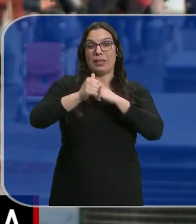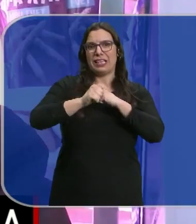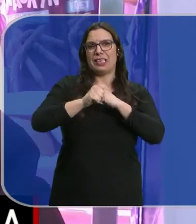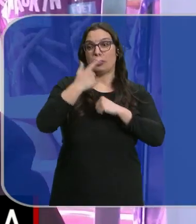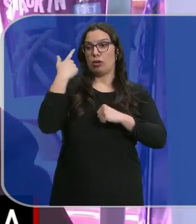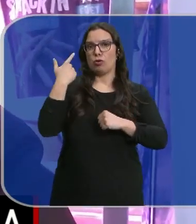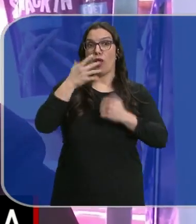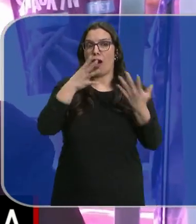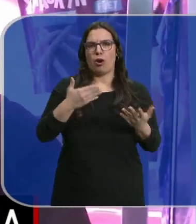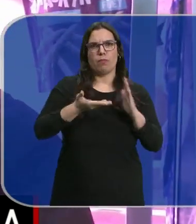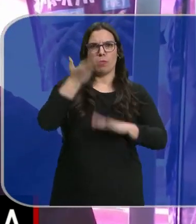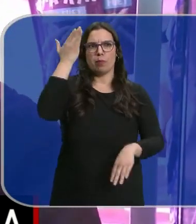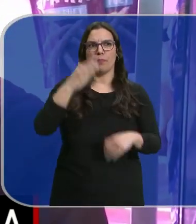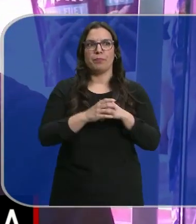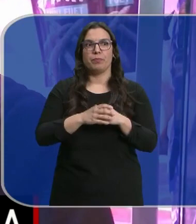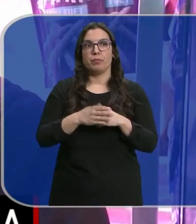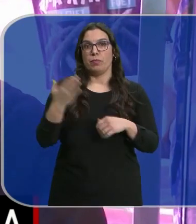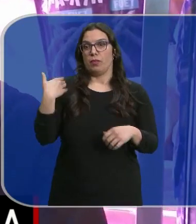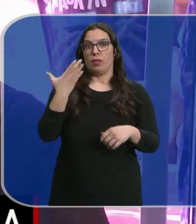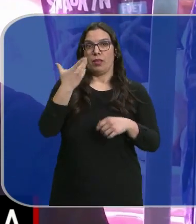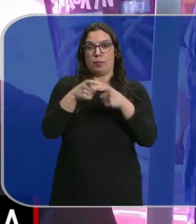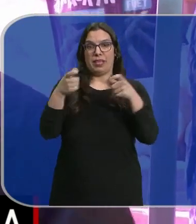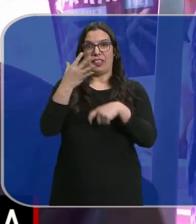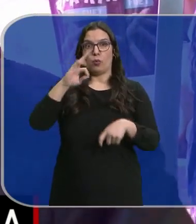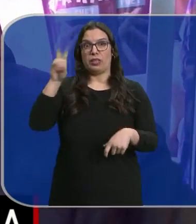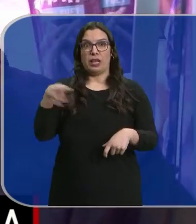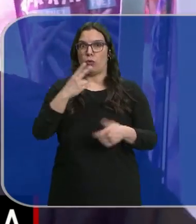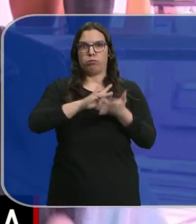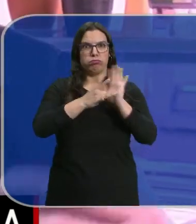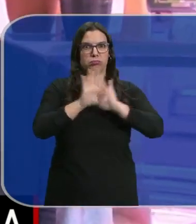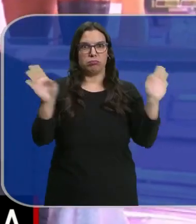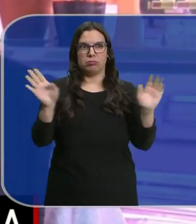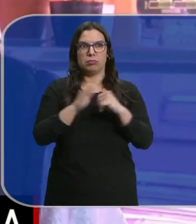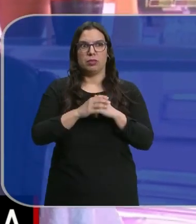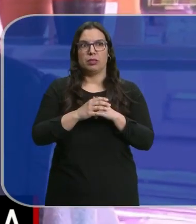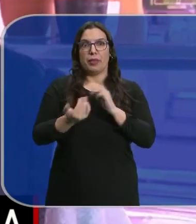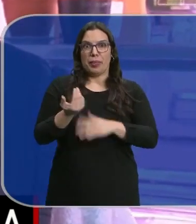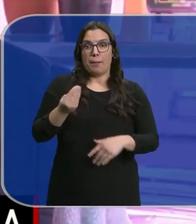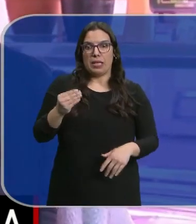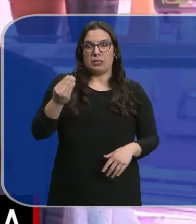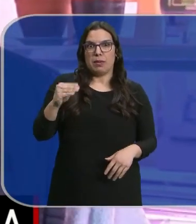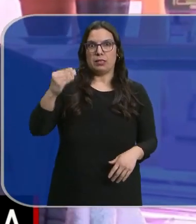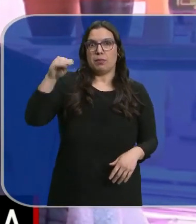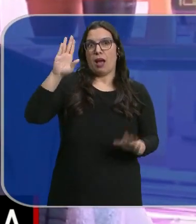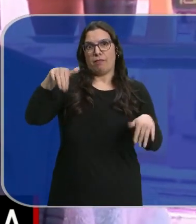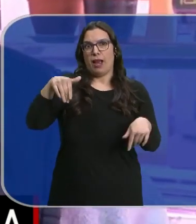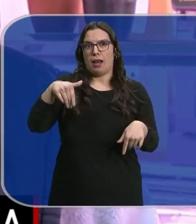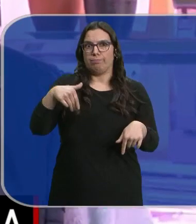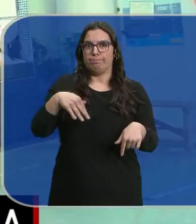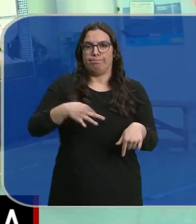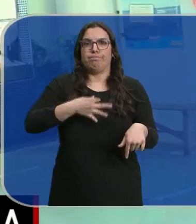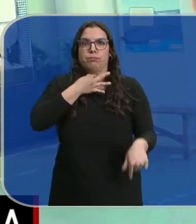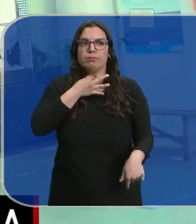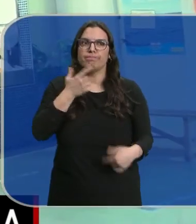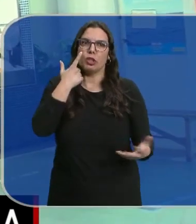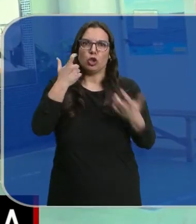patatas. Sale con 50 euros y sale a casa sin nada. Un poquito más, cada día más. Entonces el bolsillo se resiente un montón.